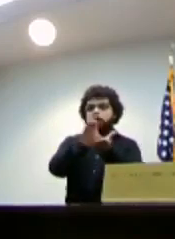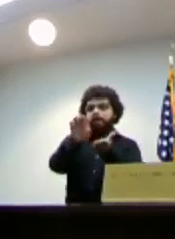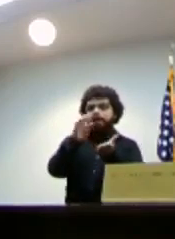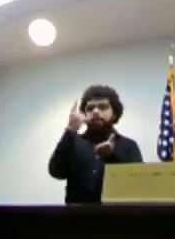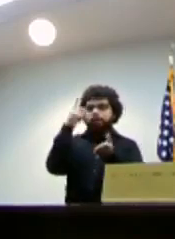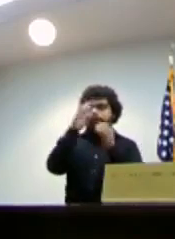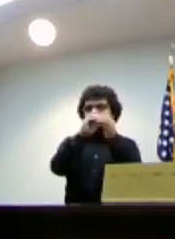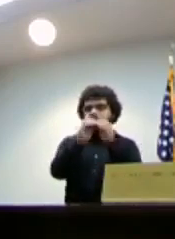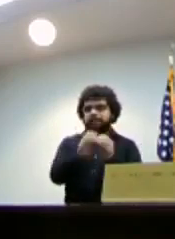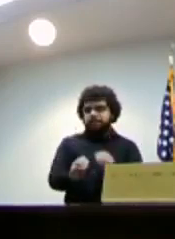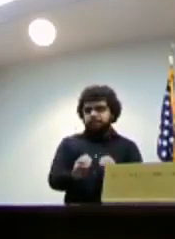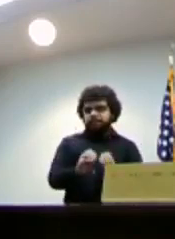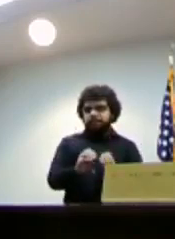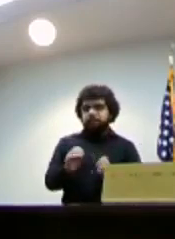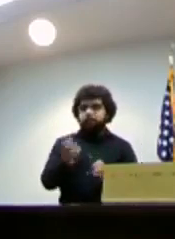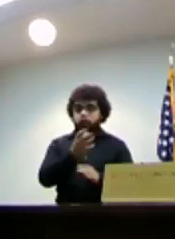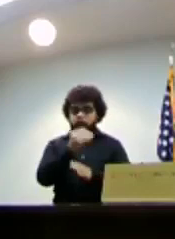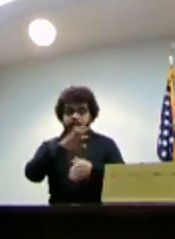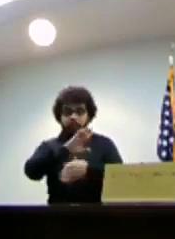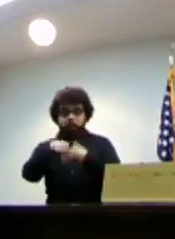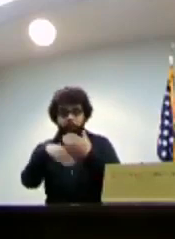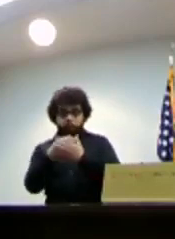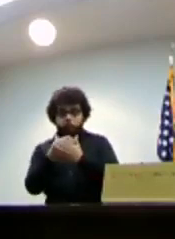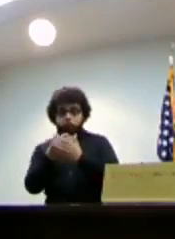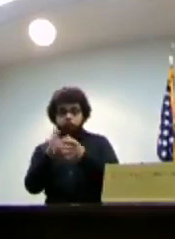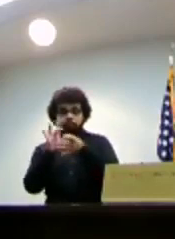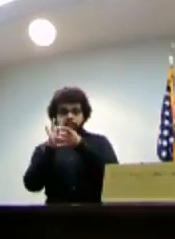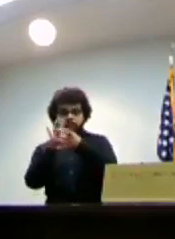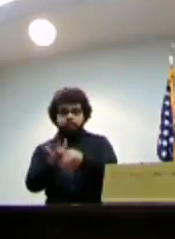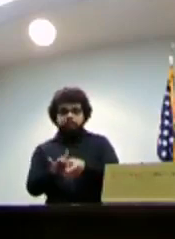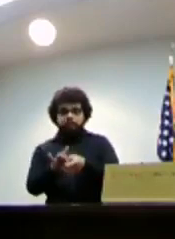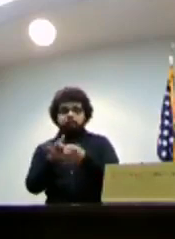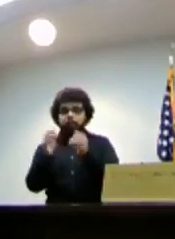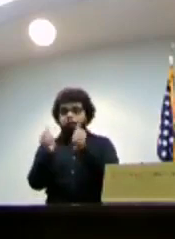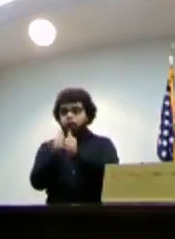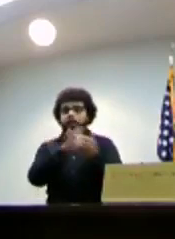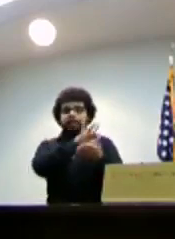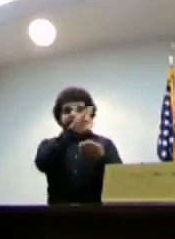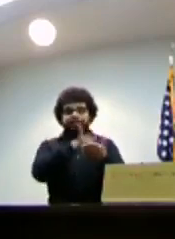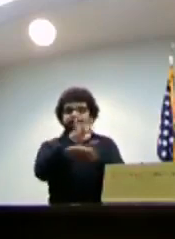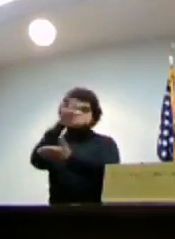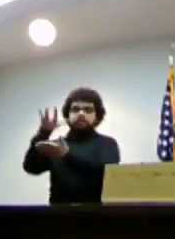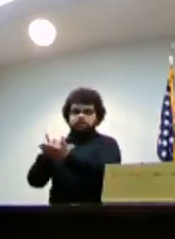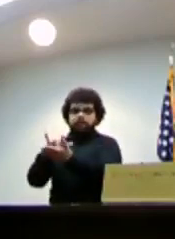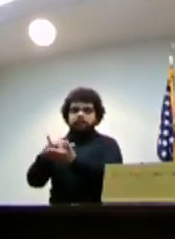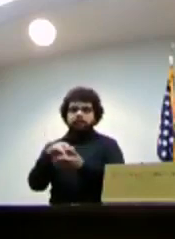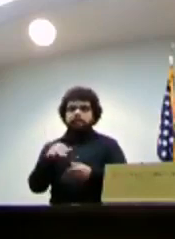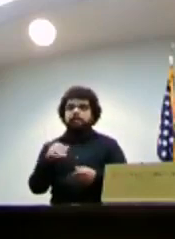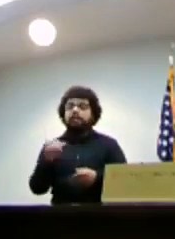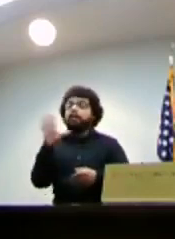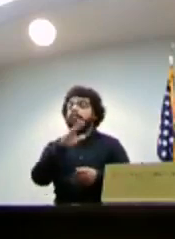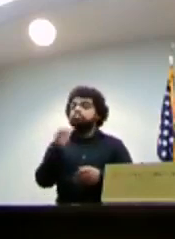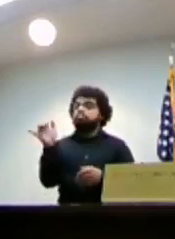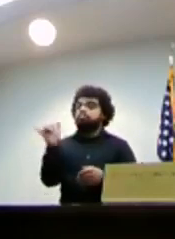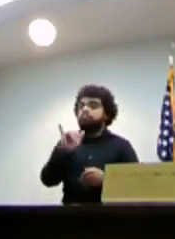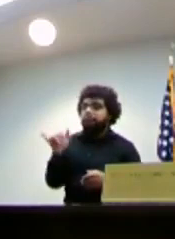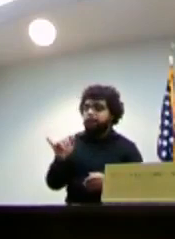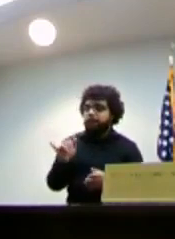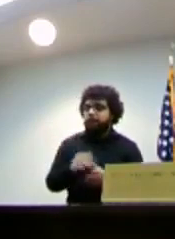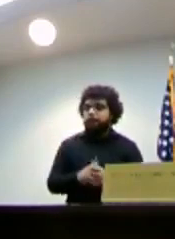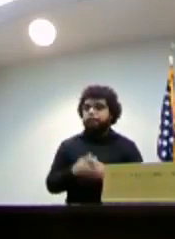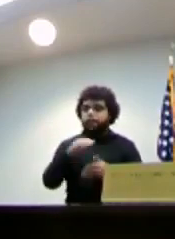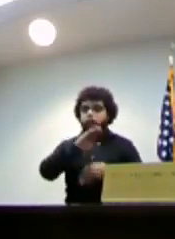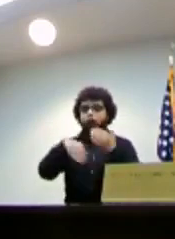y de los gastos que ustedes conllevan en ese mantenimiento de las centrales. Y habló a respuesta de la comisión de los gastos, como han variado, me dice, han